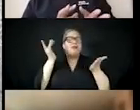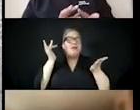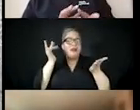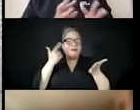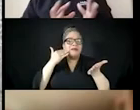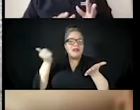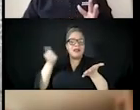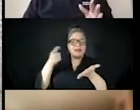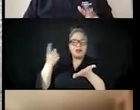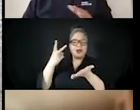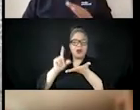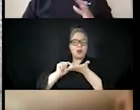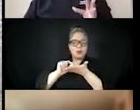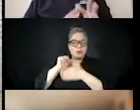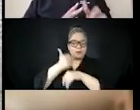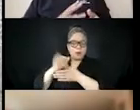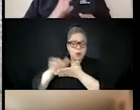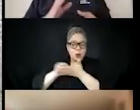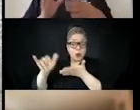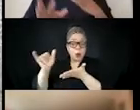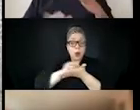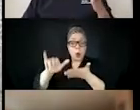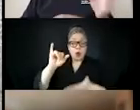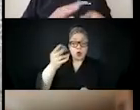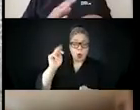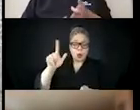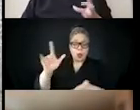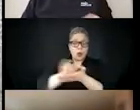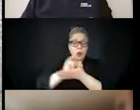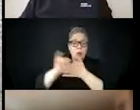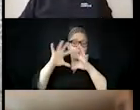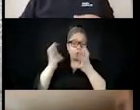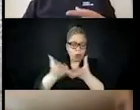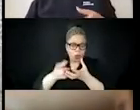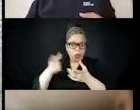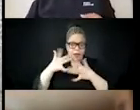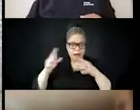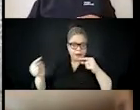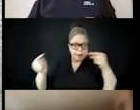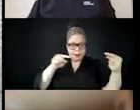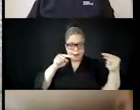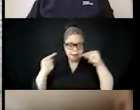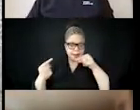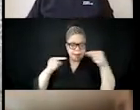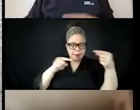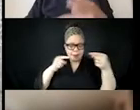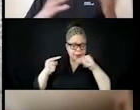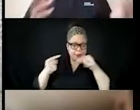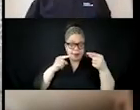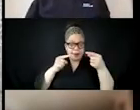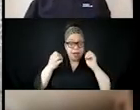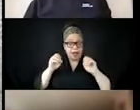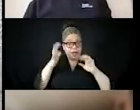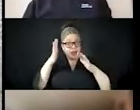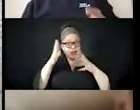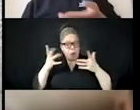y artículos que me estaban luchando estaban intentando